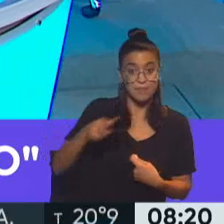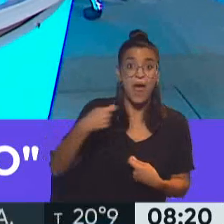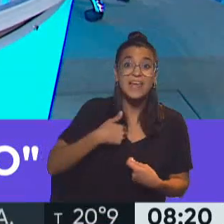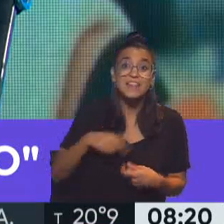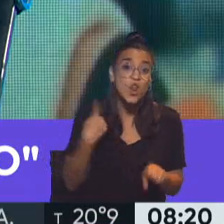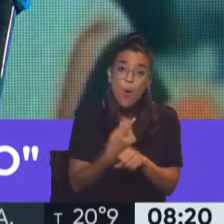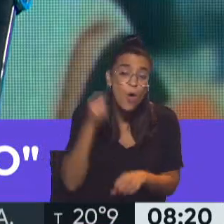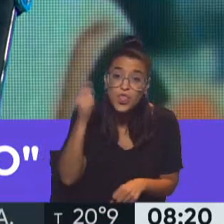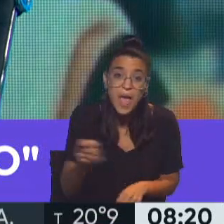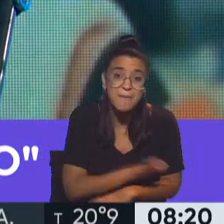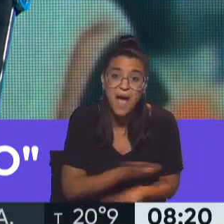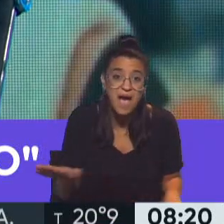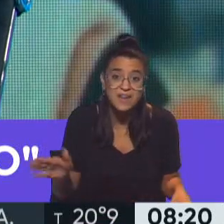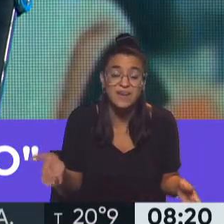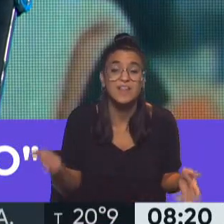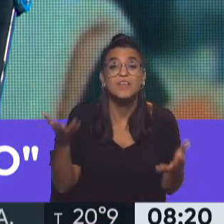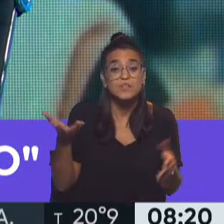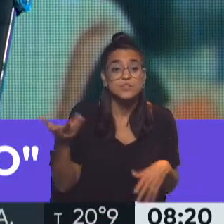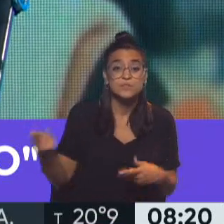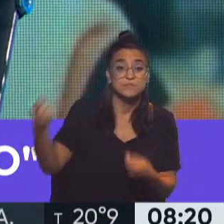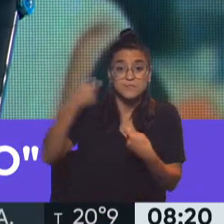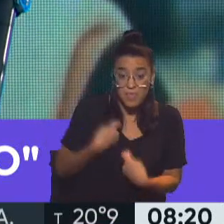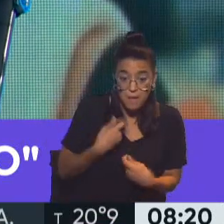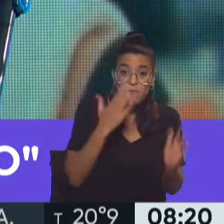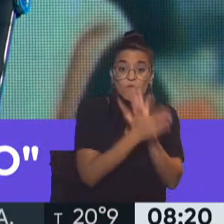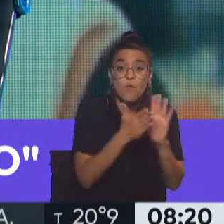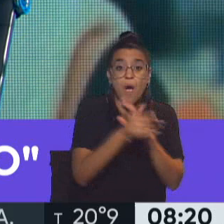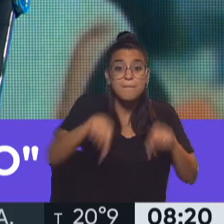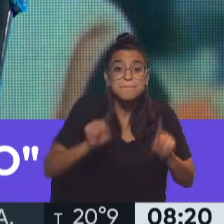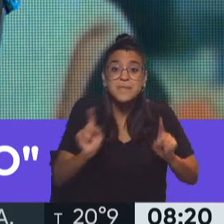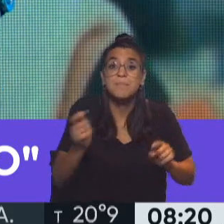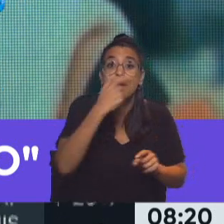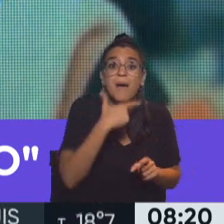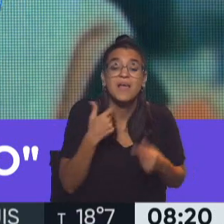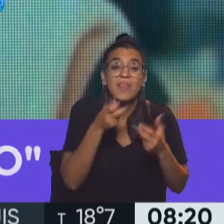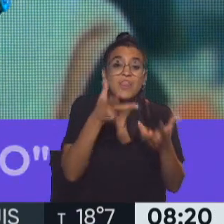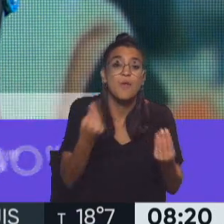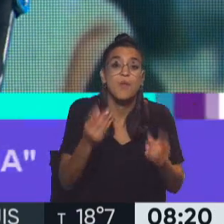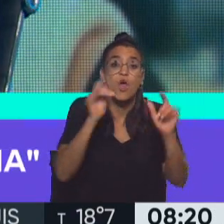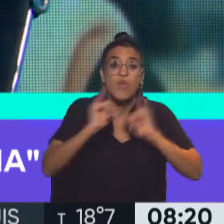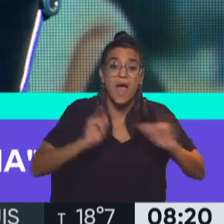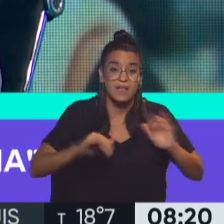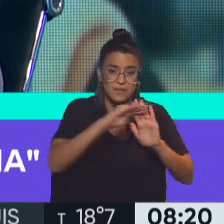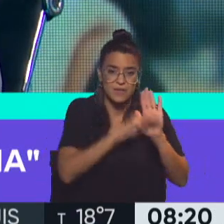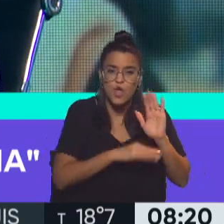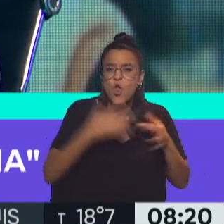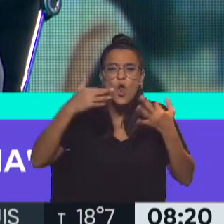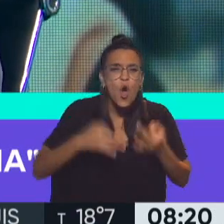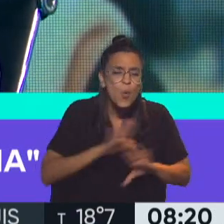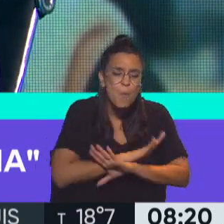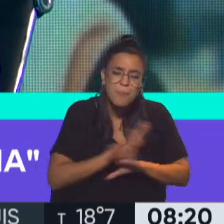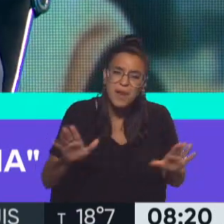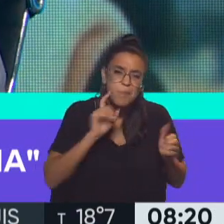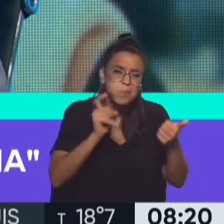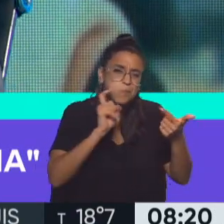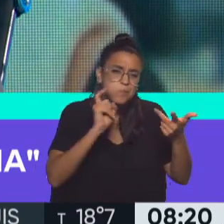de pagarlo. Básicamente se usó para la fuga, lo dijo ahora el propio Macri, pero los datos así lo indican, incumplieron absolutamente todos